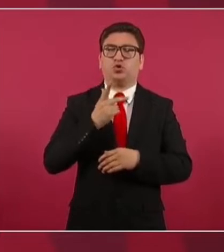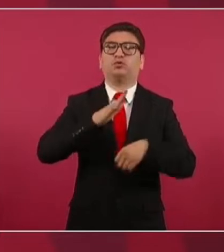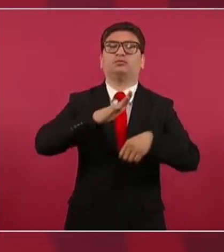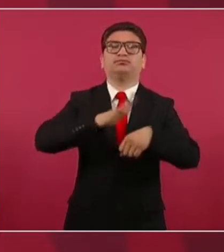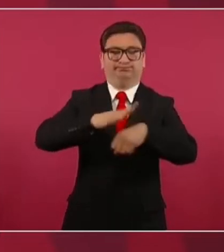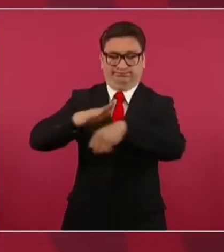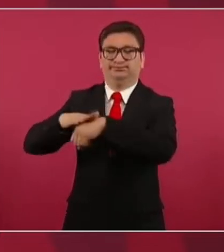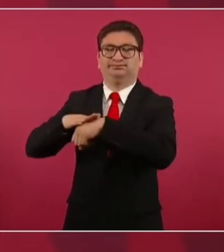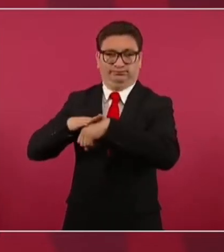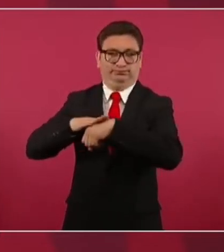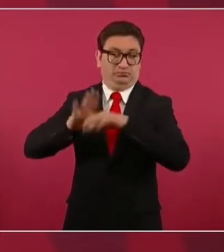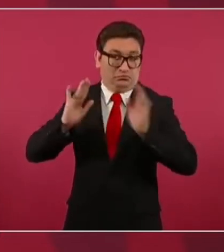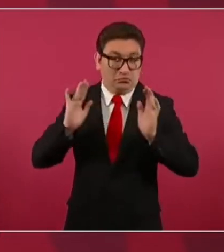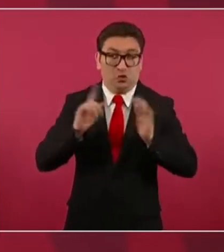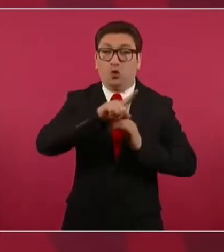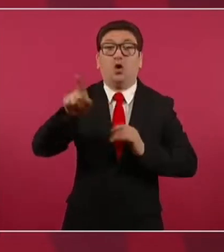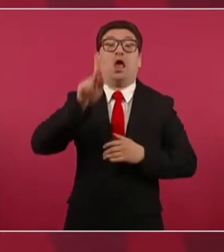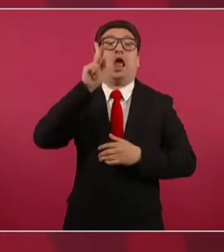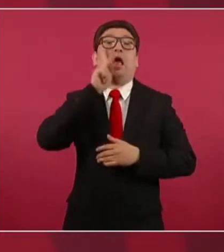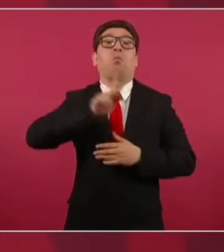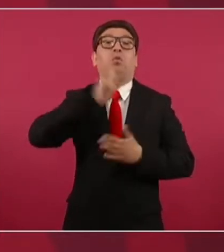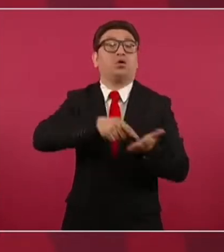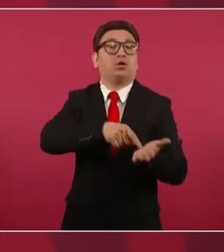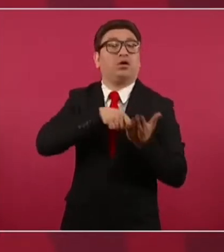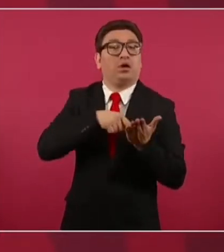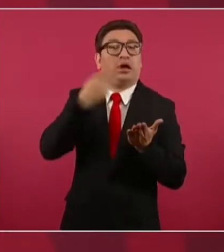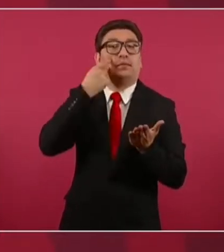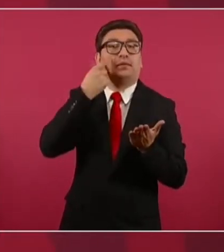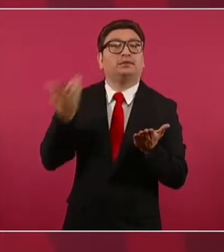convoco a que presenten pruebas.